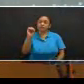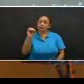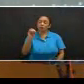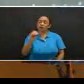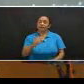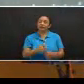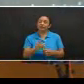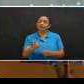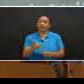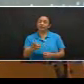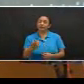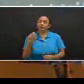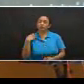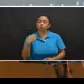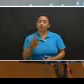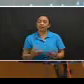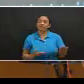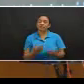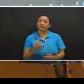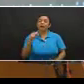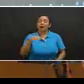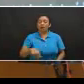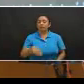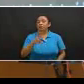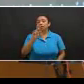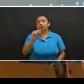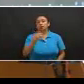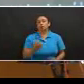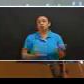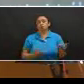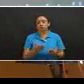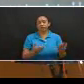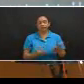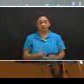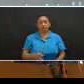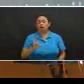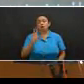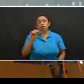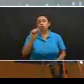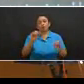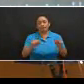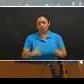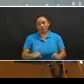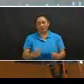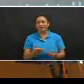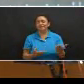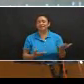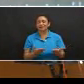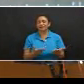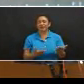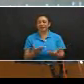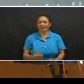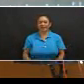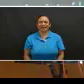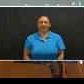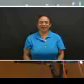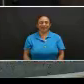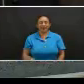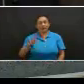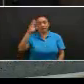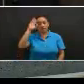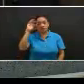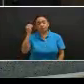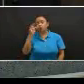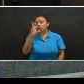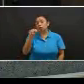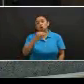servir. Aquí el que no sirve, no puede servir. Es porque no quiere.